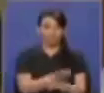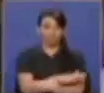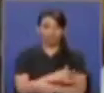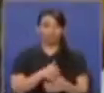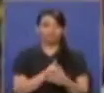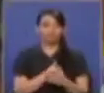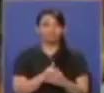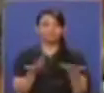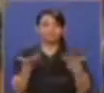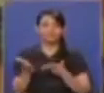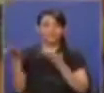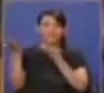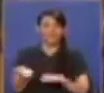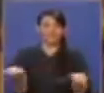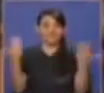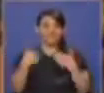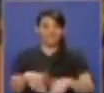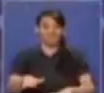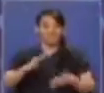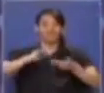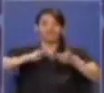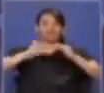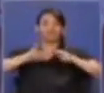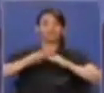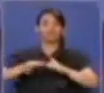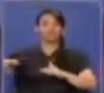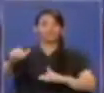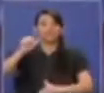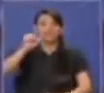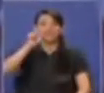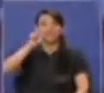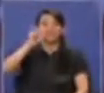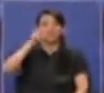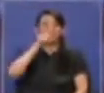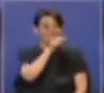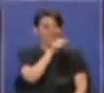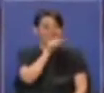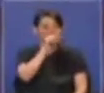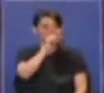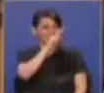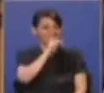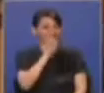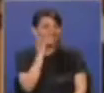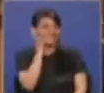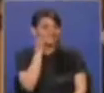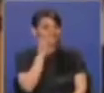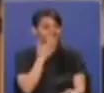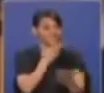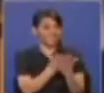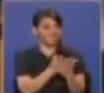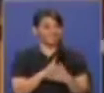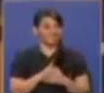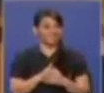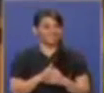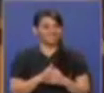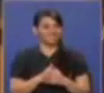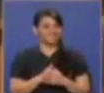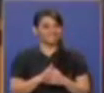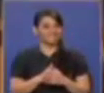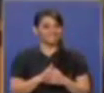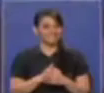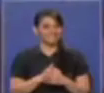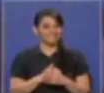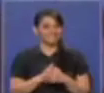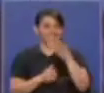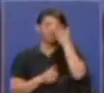este evento nos trasladamos a la comunidad del Aromo. Ahí está doña Anita, muchas gracias. Están de película, están pepa los dulces. Bueno, nos